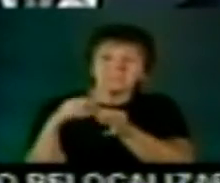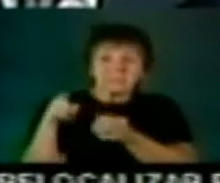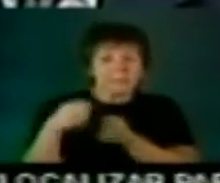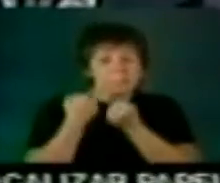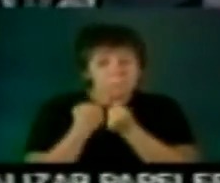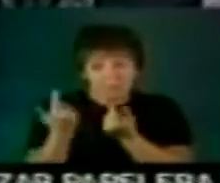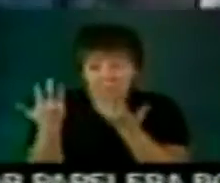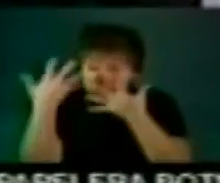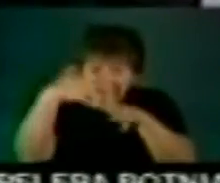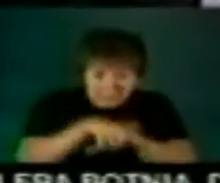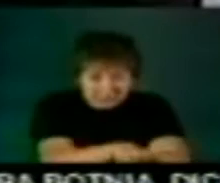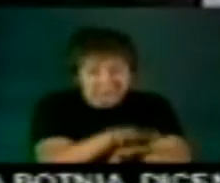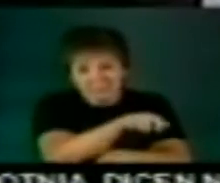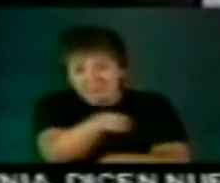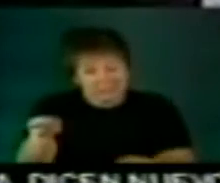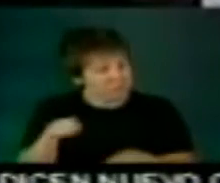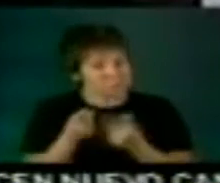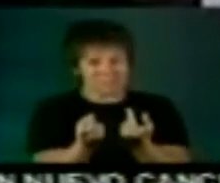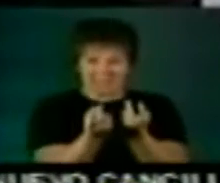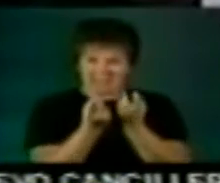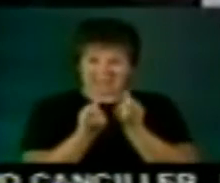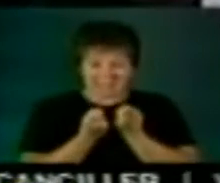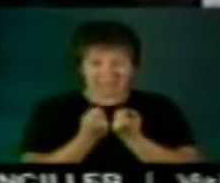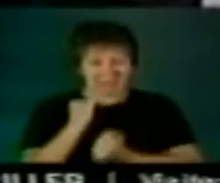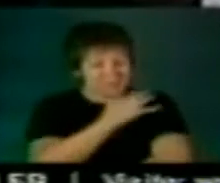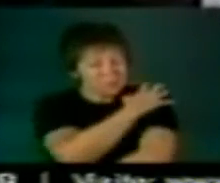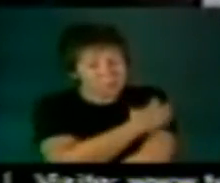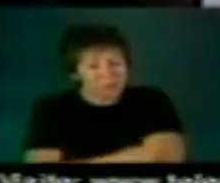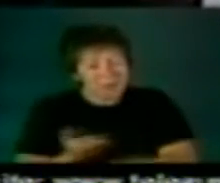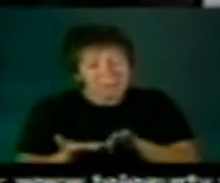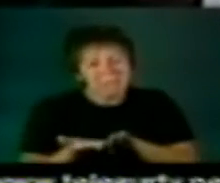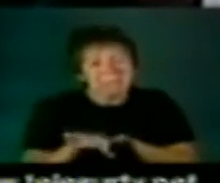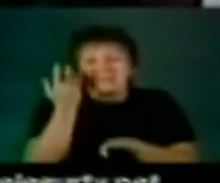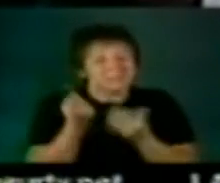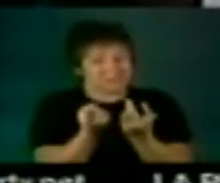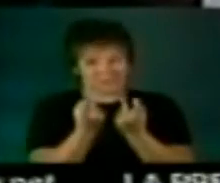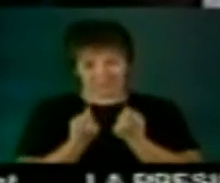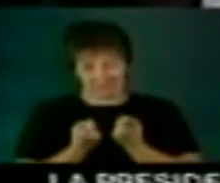para integrar a aquellos a los que la penuria dejaron al costado.